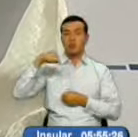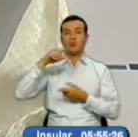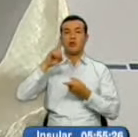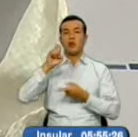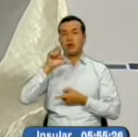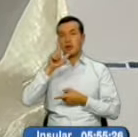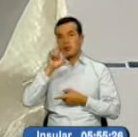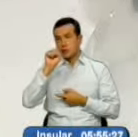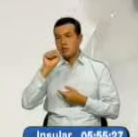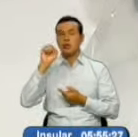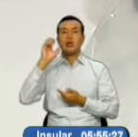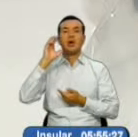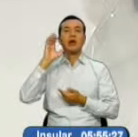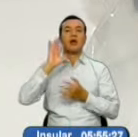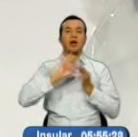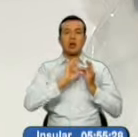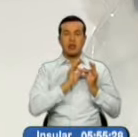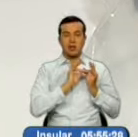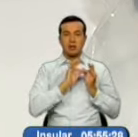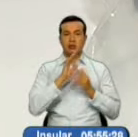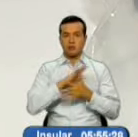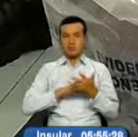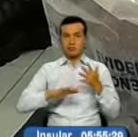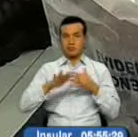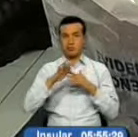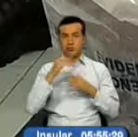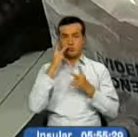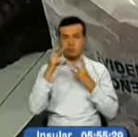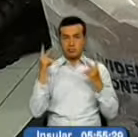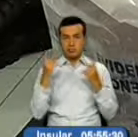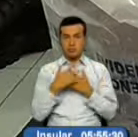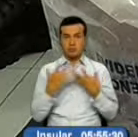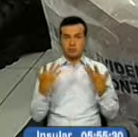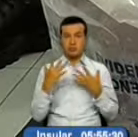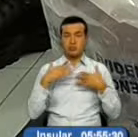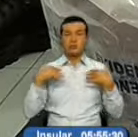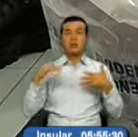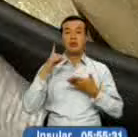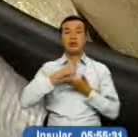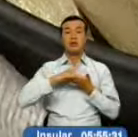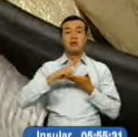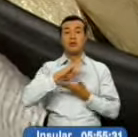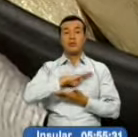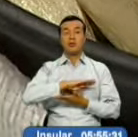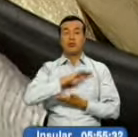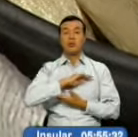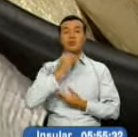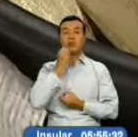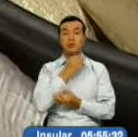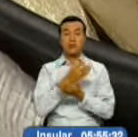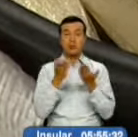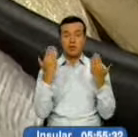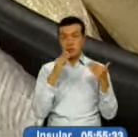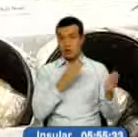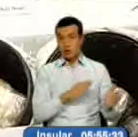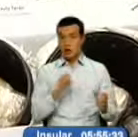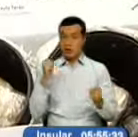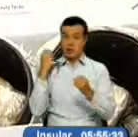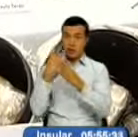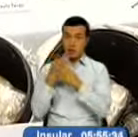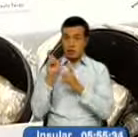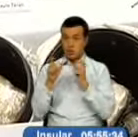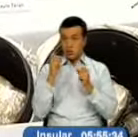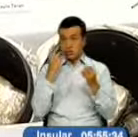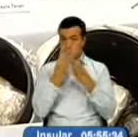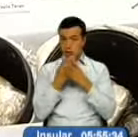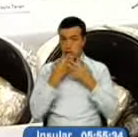Delicia, Calderón y Eugenio Espejo. Efectivos de la Unidad de Antinarcóticos del Distrito Metropolitano explicaron que con estas aprehensiones se evita